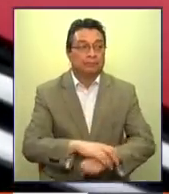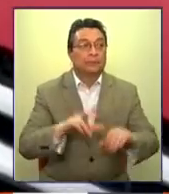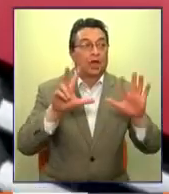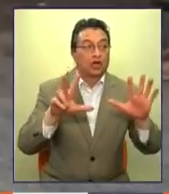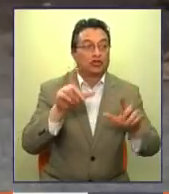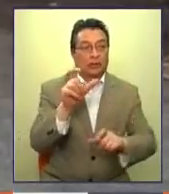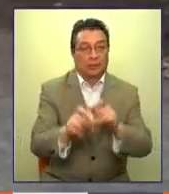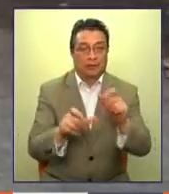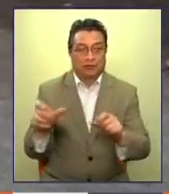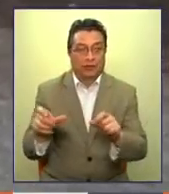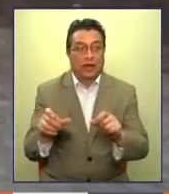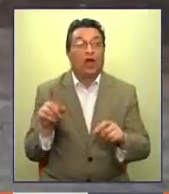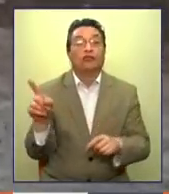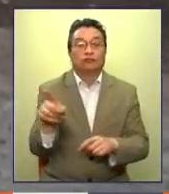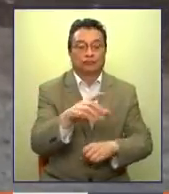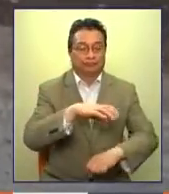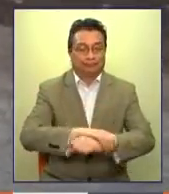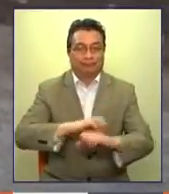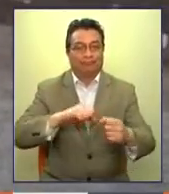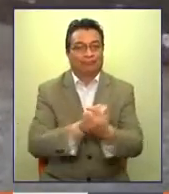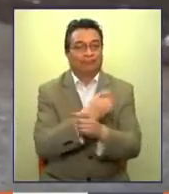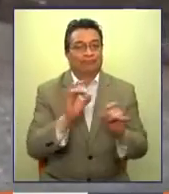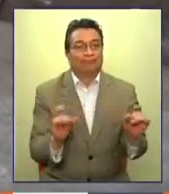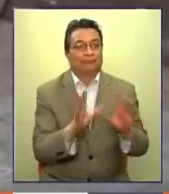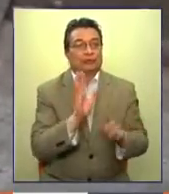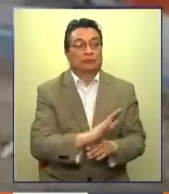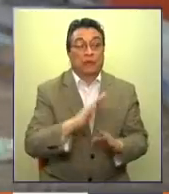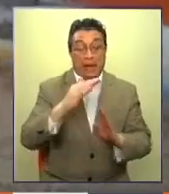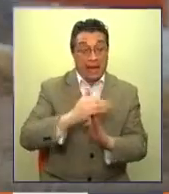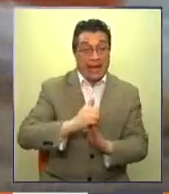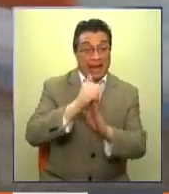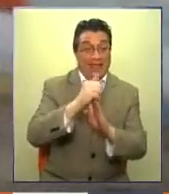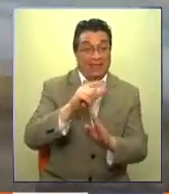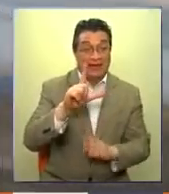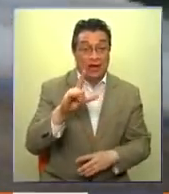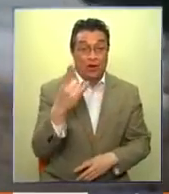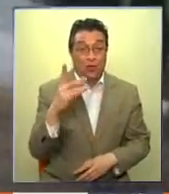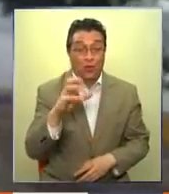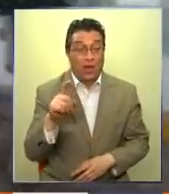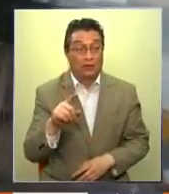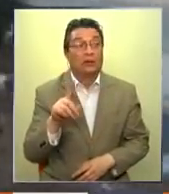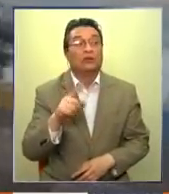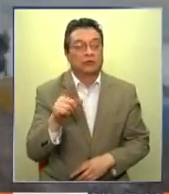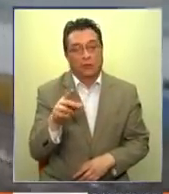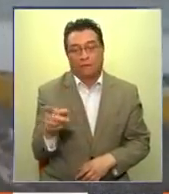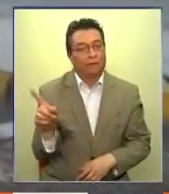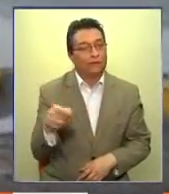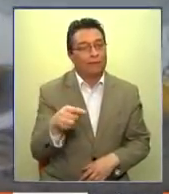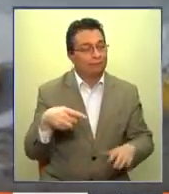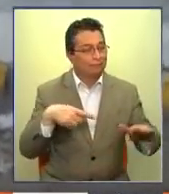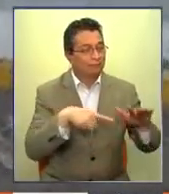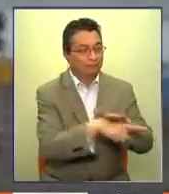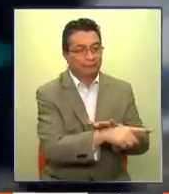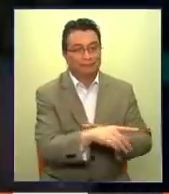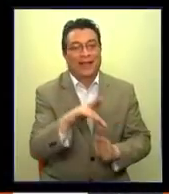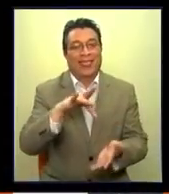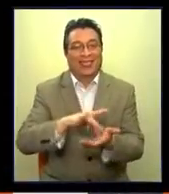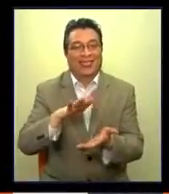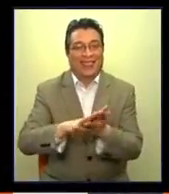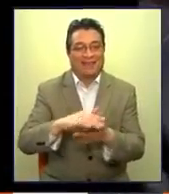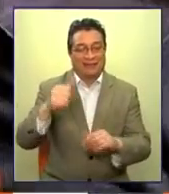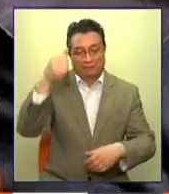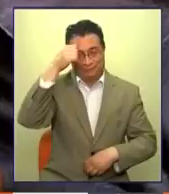La mayoría permanece en prisión preventiva, no así el líder de los Lulas, que regresó a cumplir lo que todavía debía de su condena.